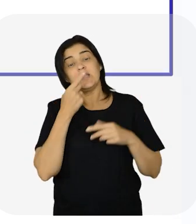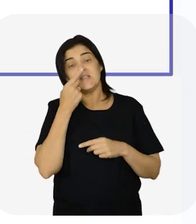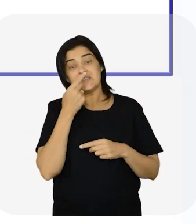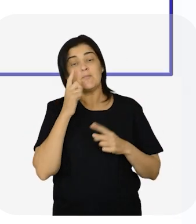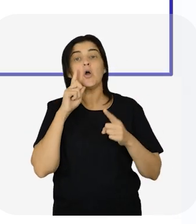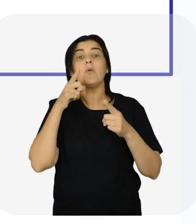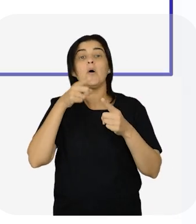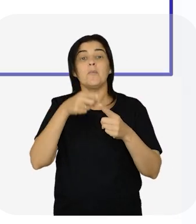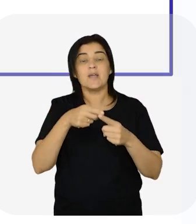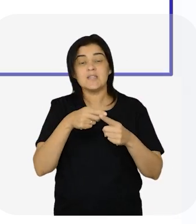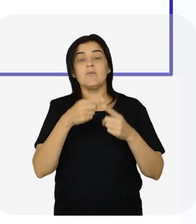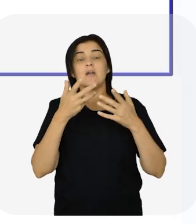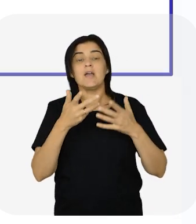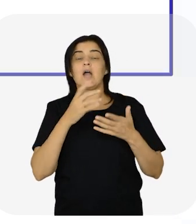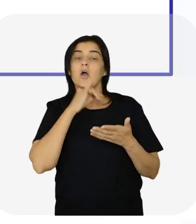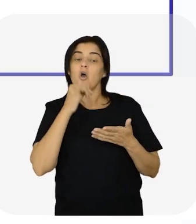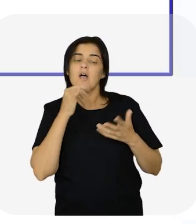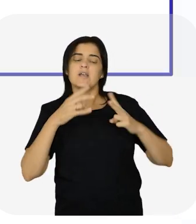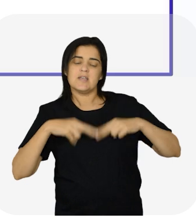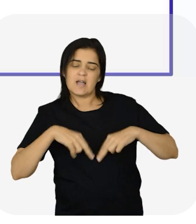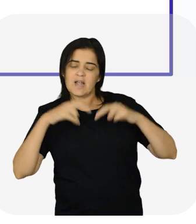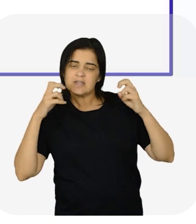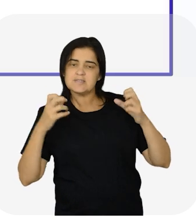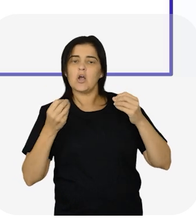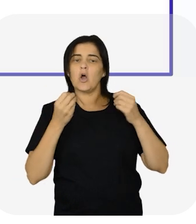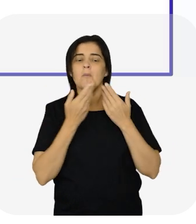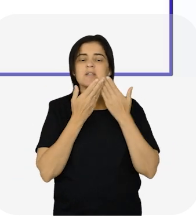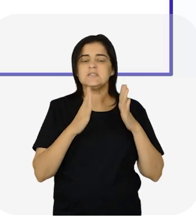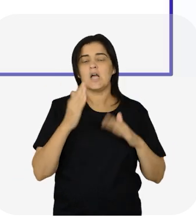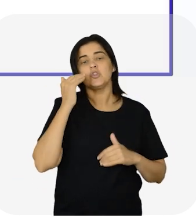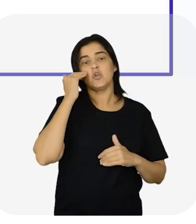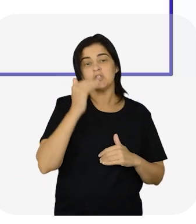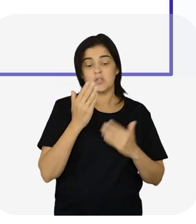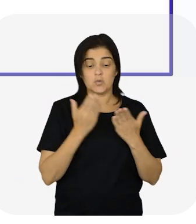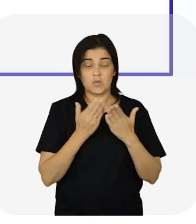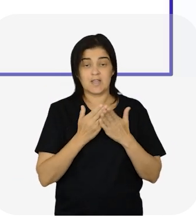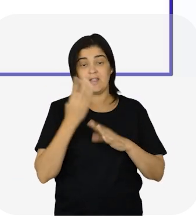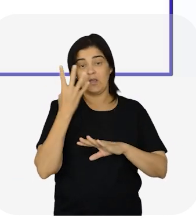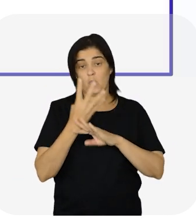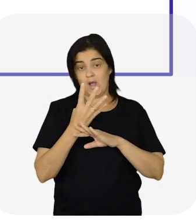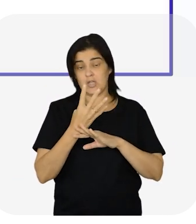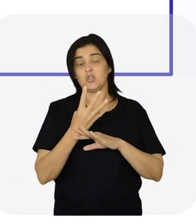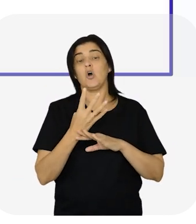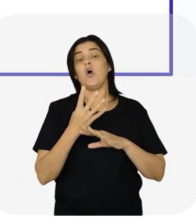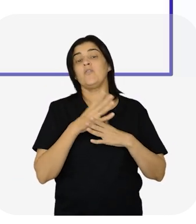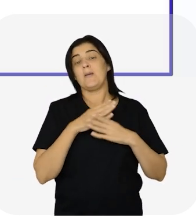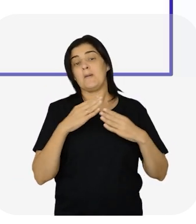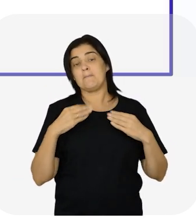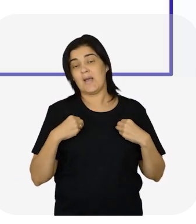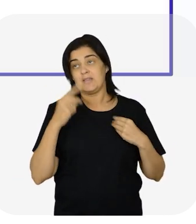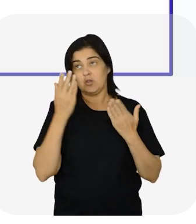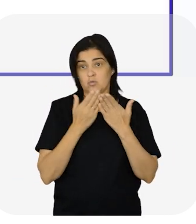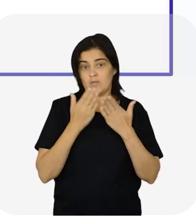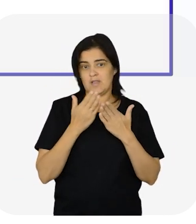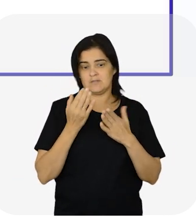como objetivo describir y analizar la formación inicial docente de los estudiantes de cuarto año de los institutos normales de